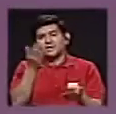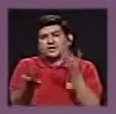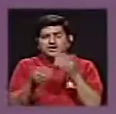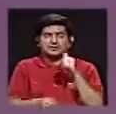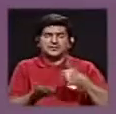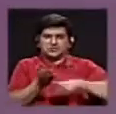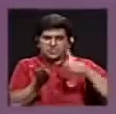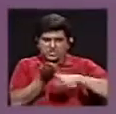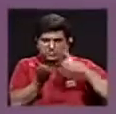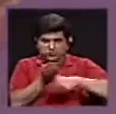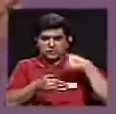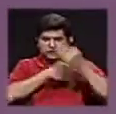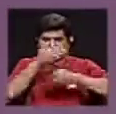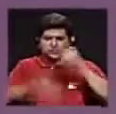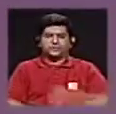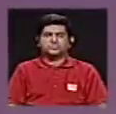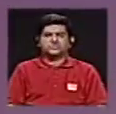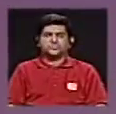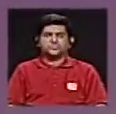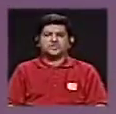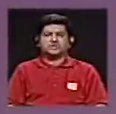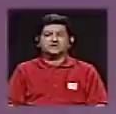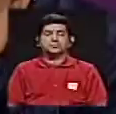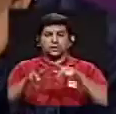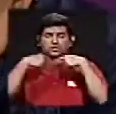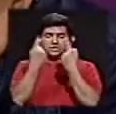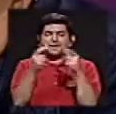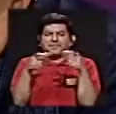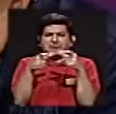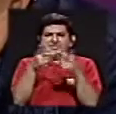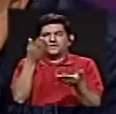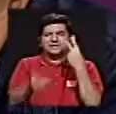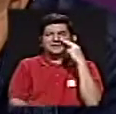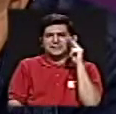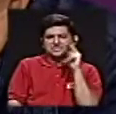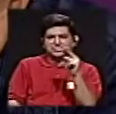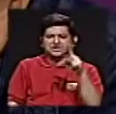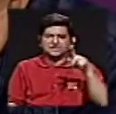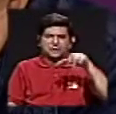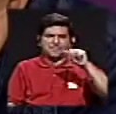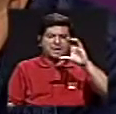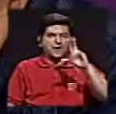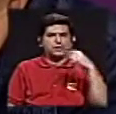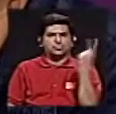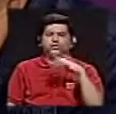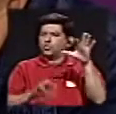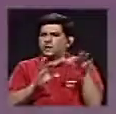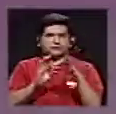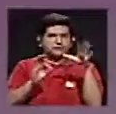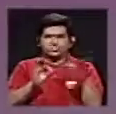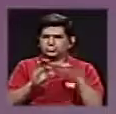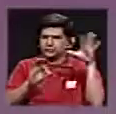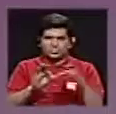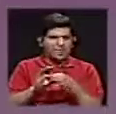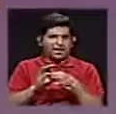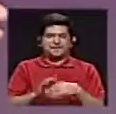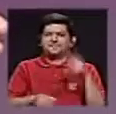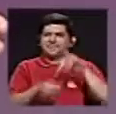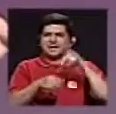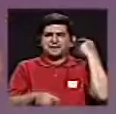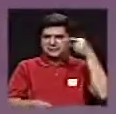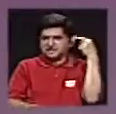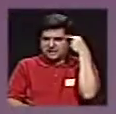estas elecciones sobre los partidos minoritarios está esa visión del pac digamos de que no es simple y sencillamente sumar y sumar por sumar y llegar y acceder al